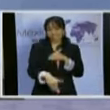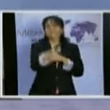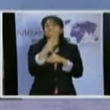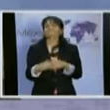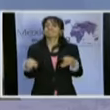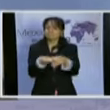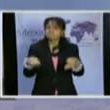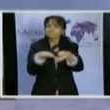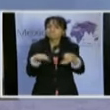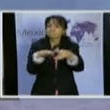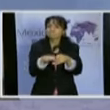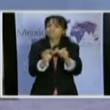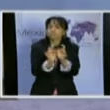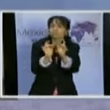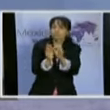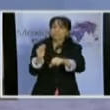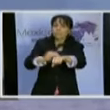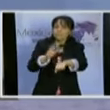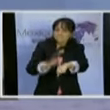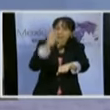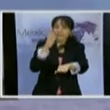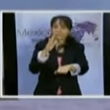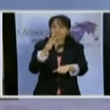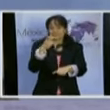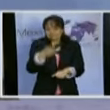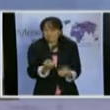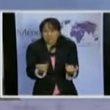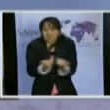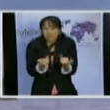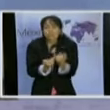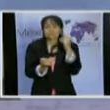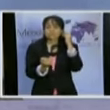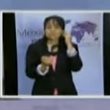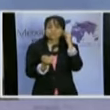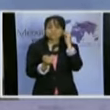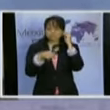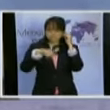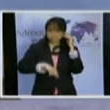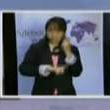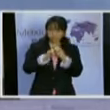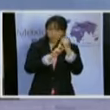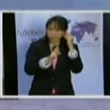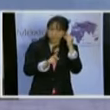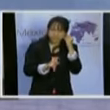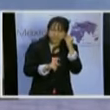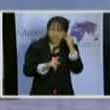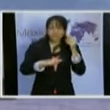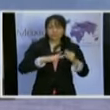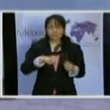Sin duda, los desafíos y los problemas que están enfrentando nuestras sociedades hoy, tanto en México como en otros países del mundo, son